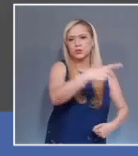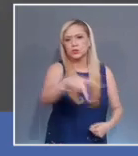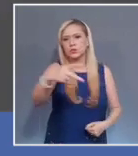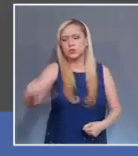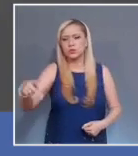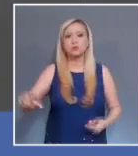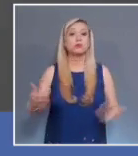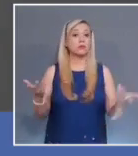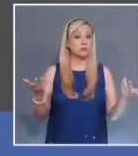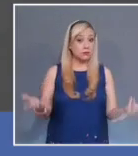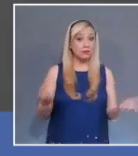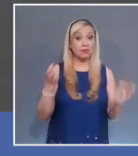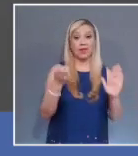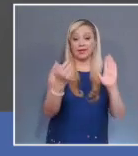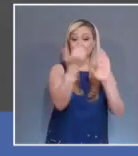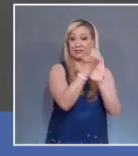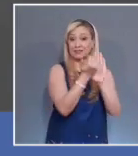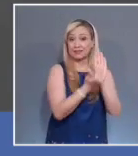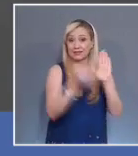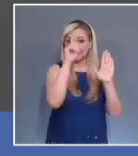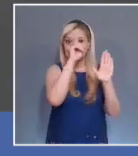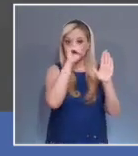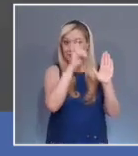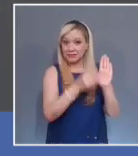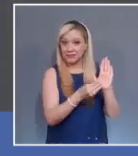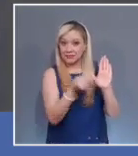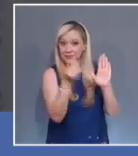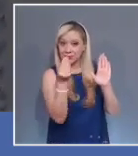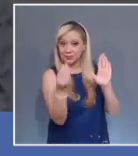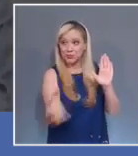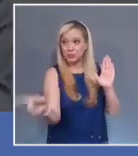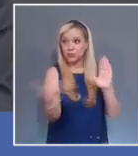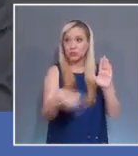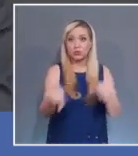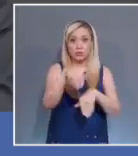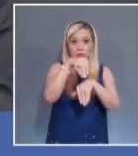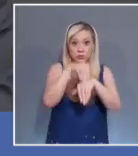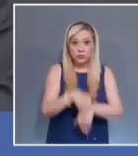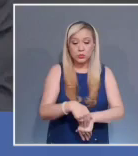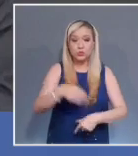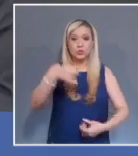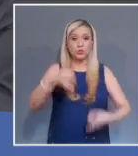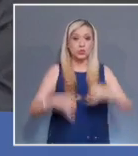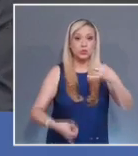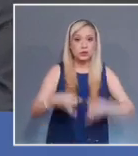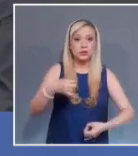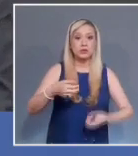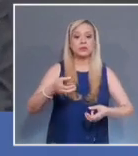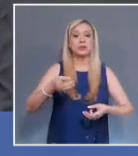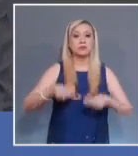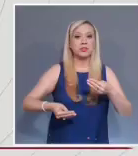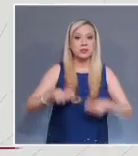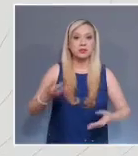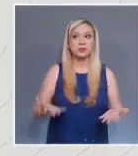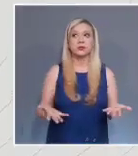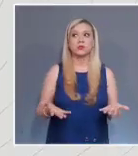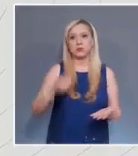estos estándares, se contribuye, por supuesto, a la legitimidad también de las decisiones que se